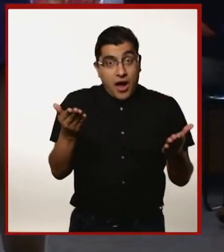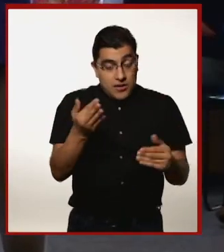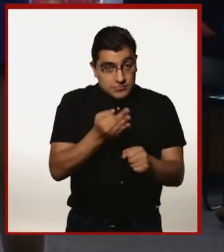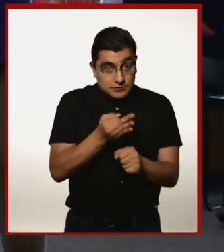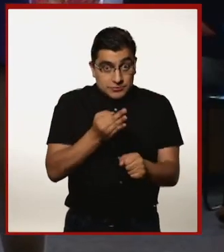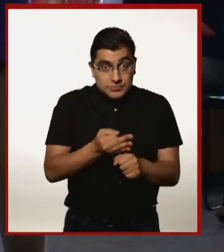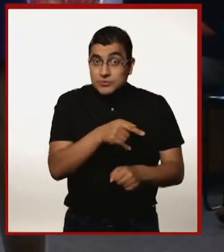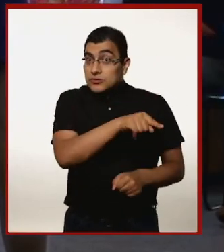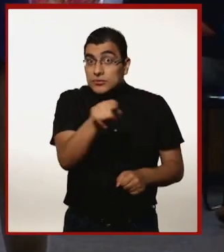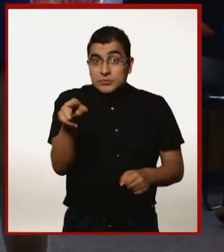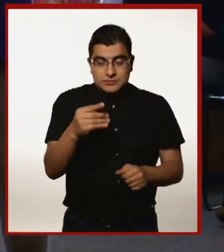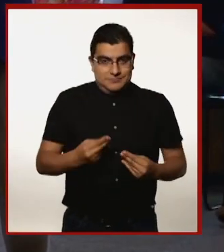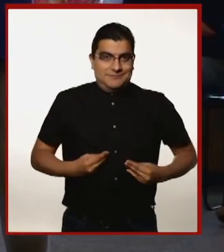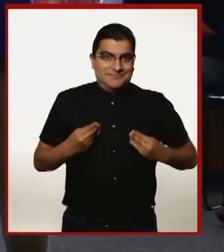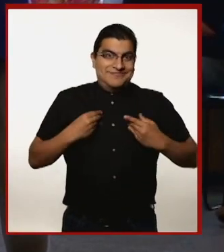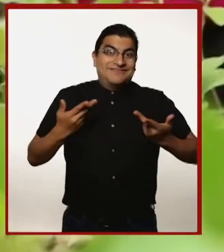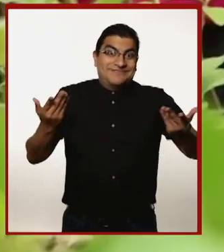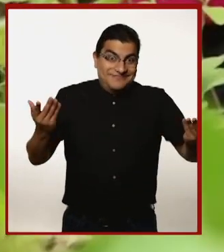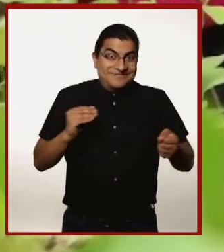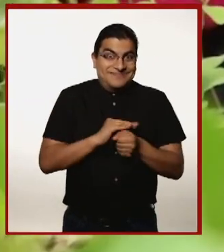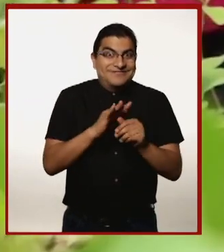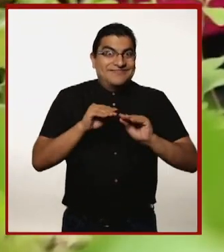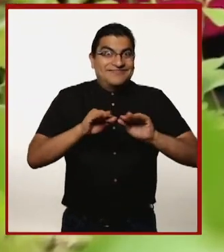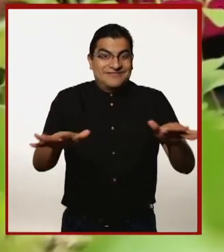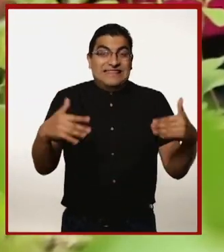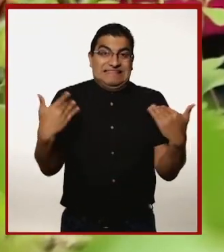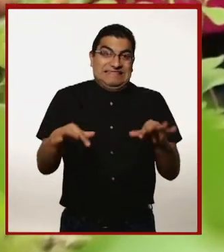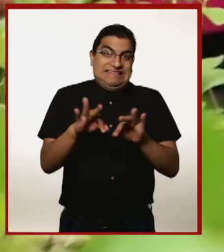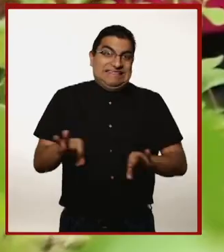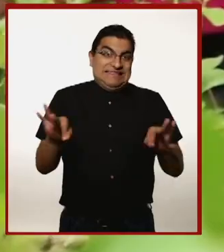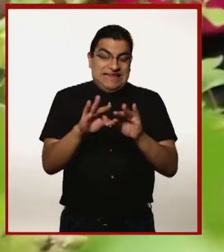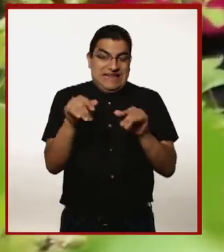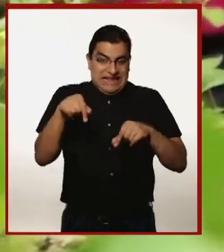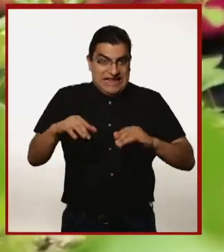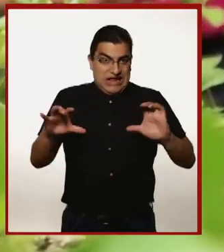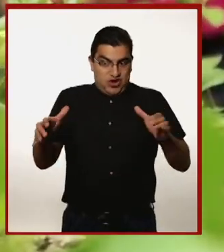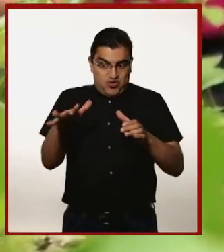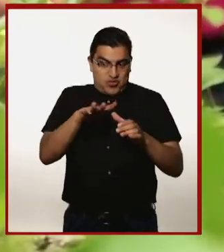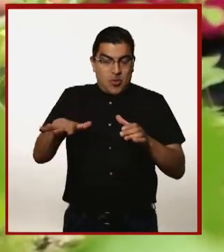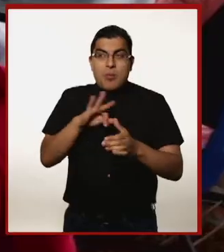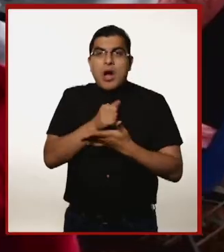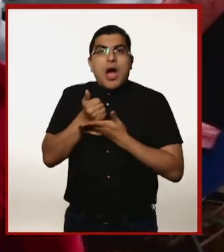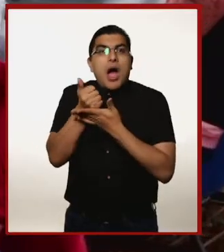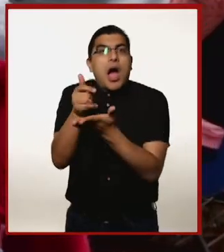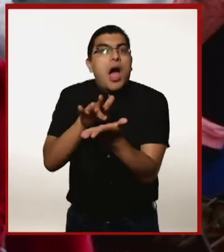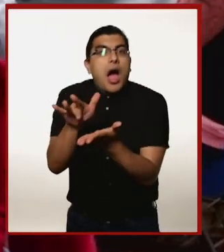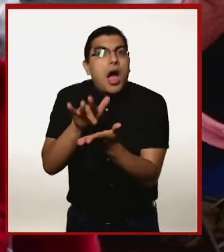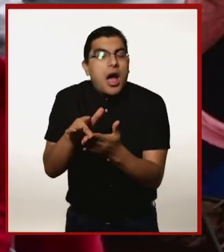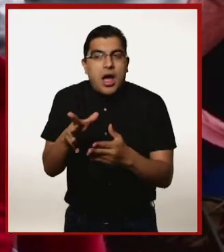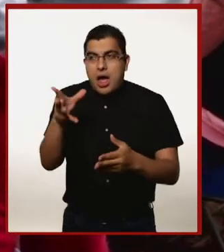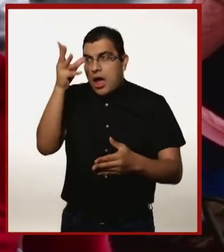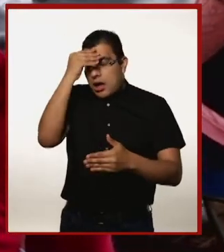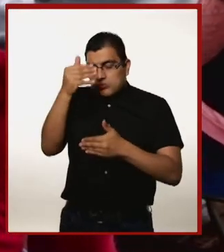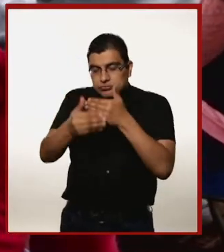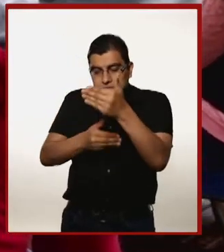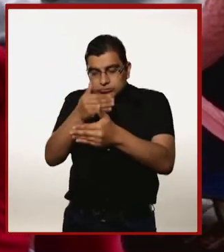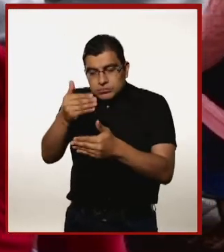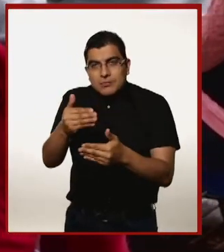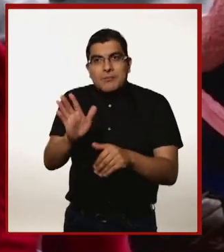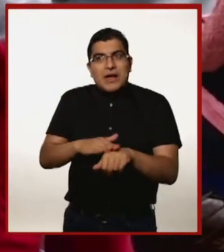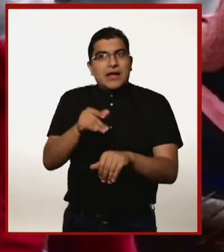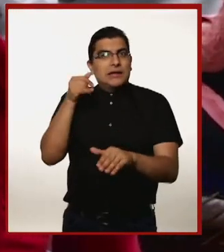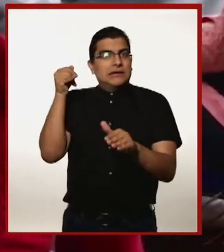que ahorita en esta situación que estamos viviendo actualmente, pues nos damos cuenta que hay cosas que desde la propia comunidad podemos ir desarrollando y